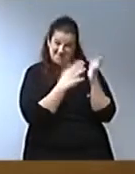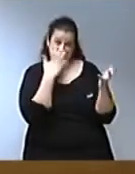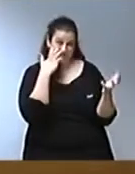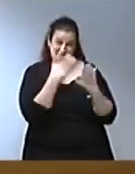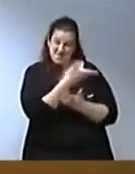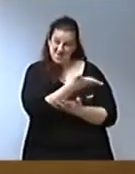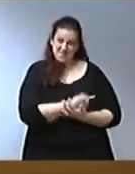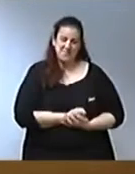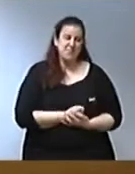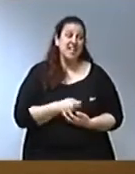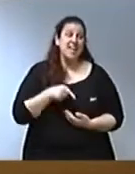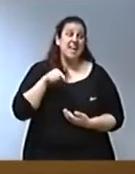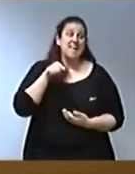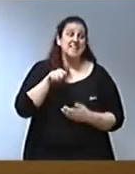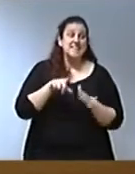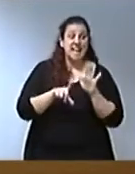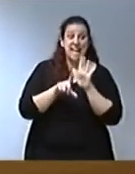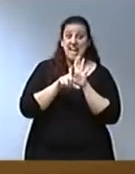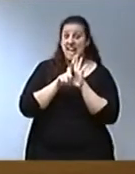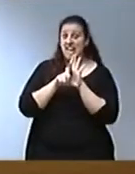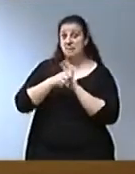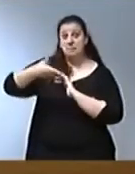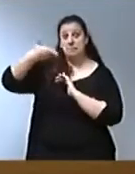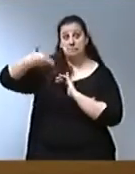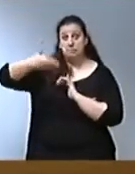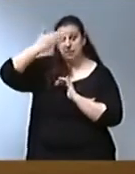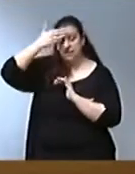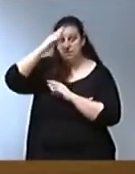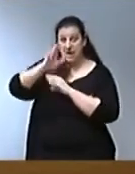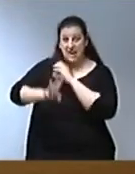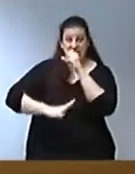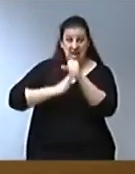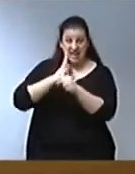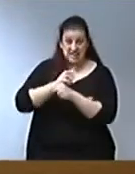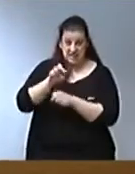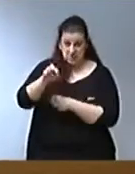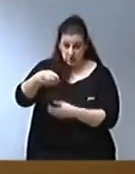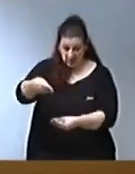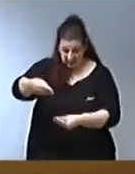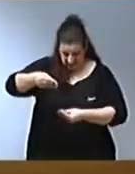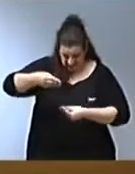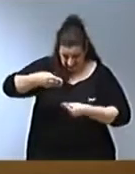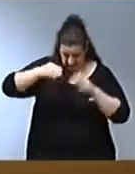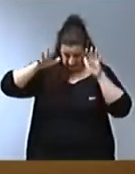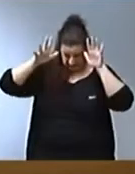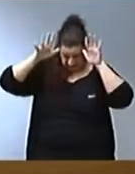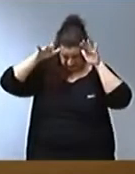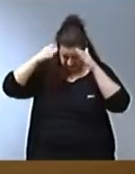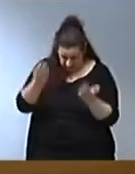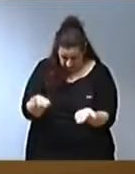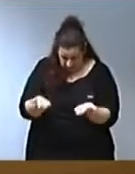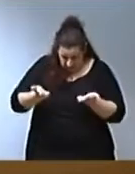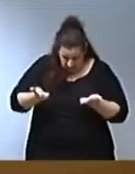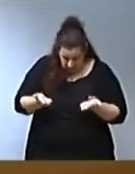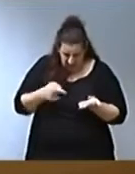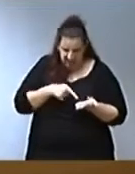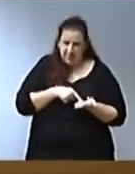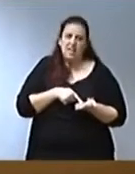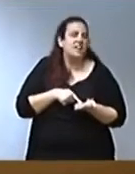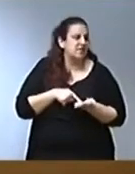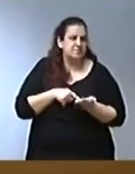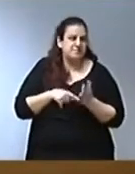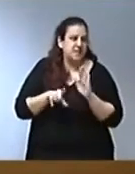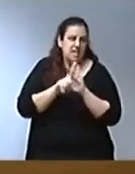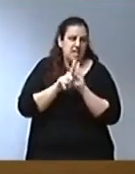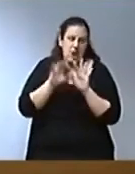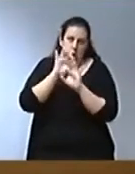ley de la legislatura de estos señores. Este bodrio que nos ofrecen a los valencianos es la principal ley. Esta